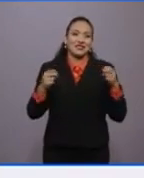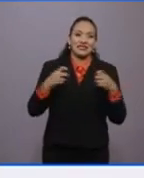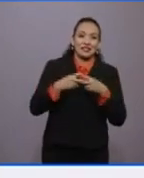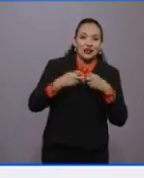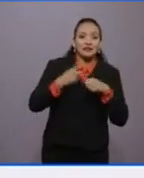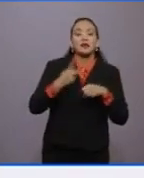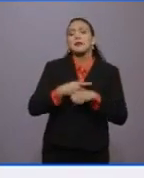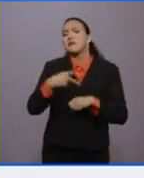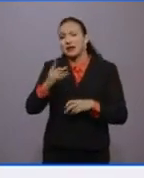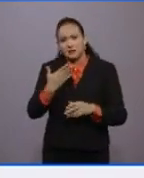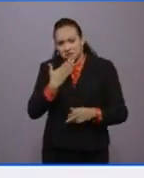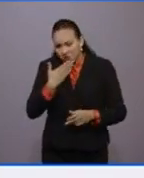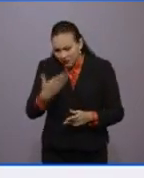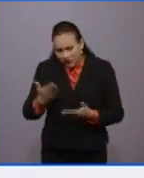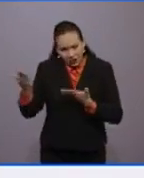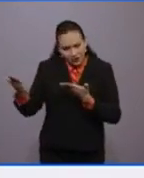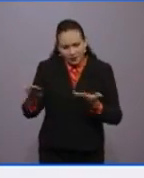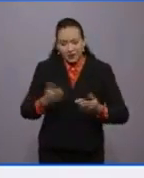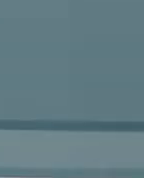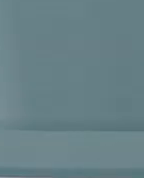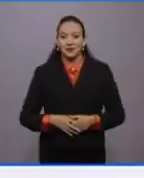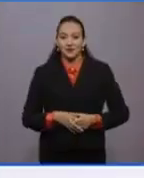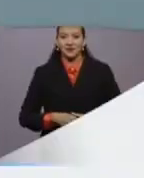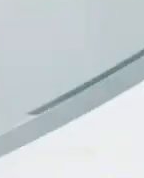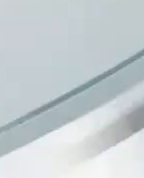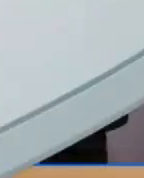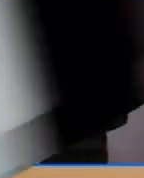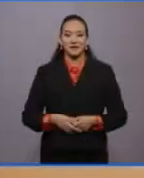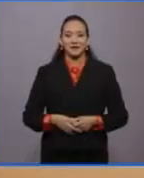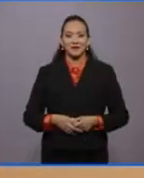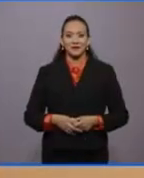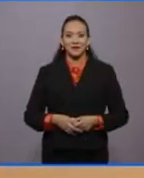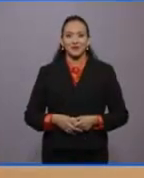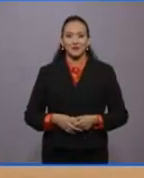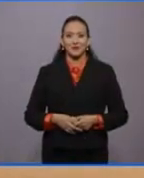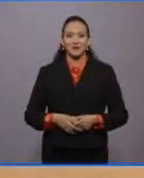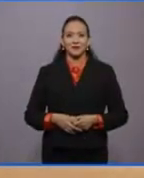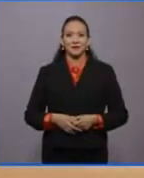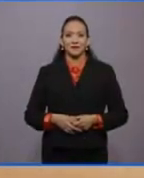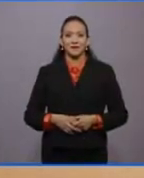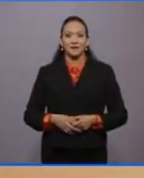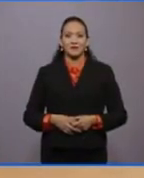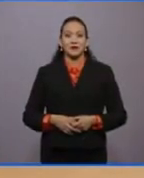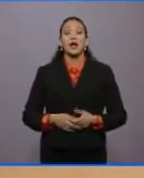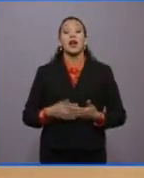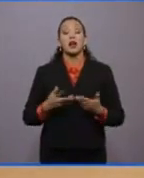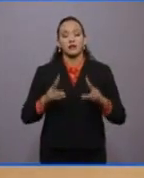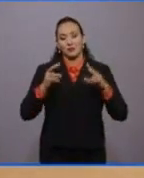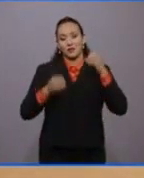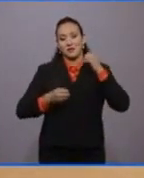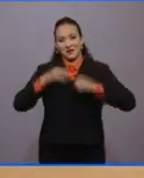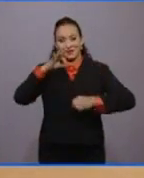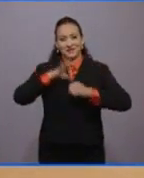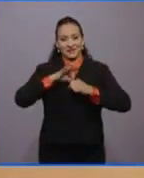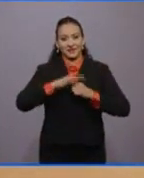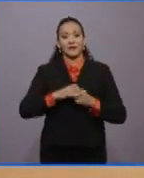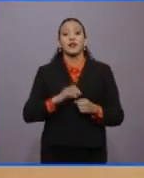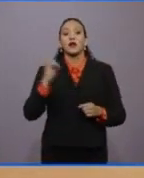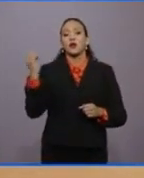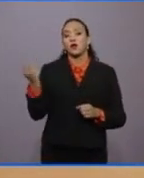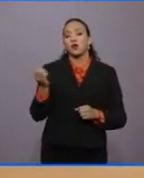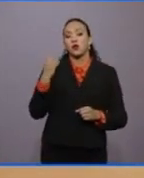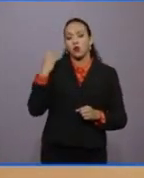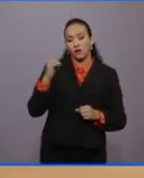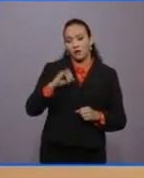esa motivación ciudadana. Y en más de la elección judicial, la